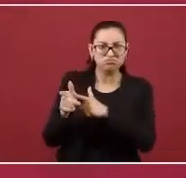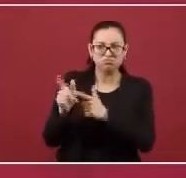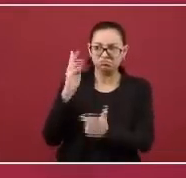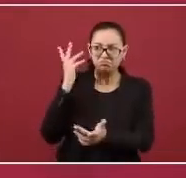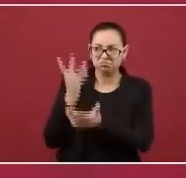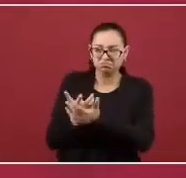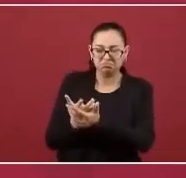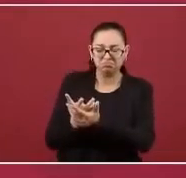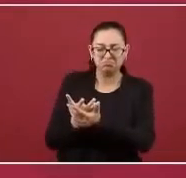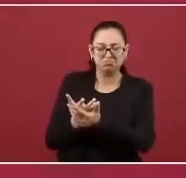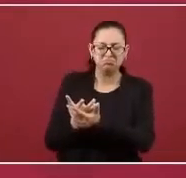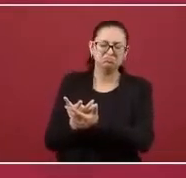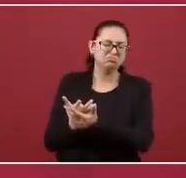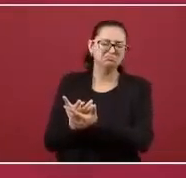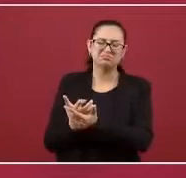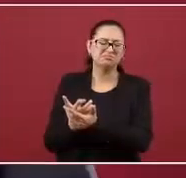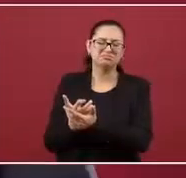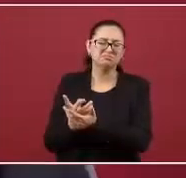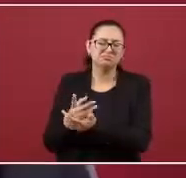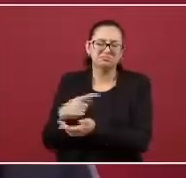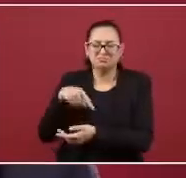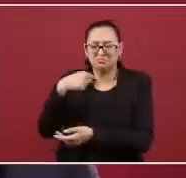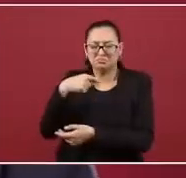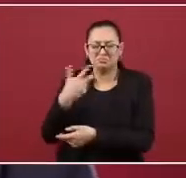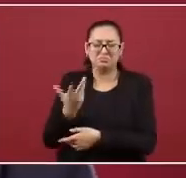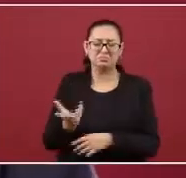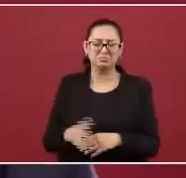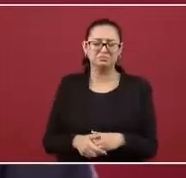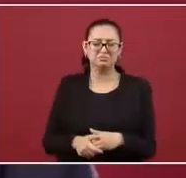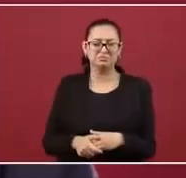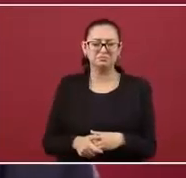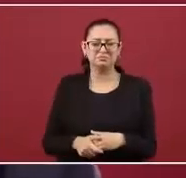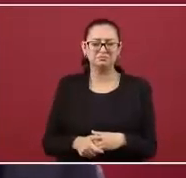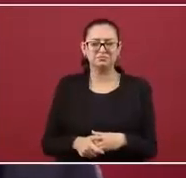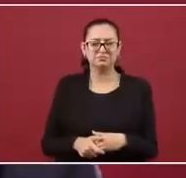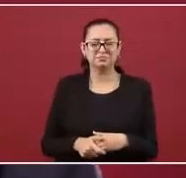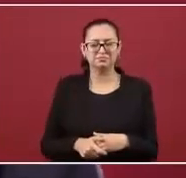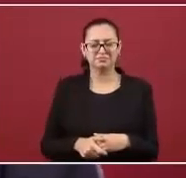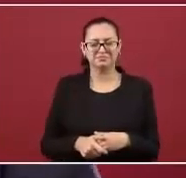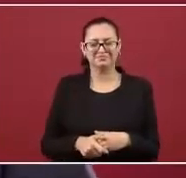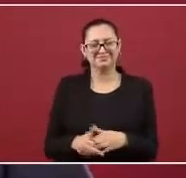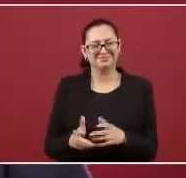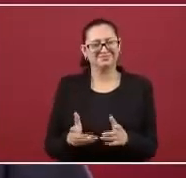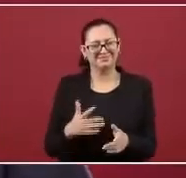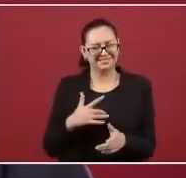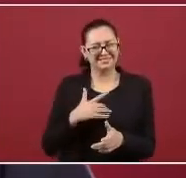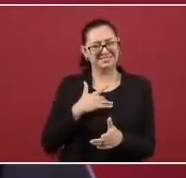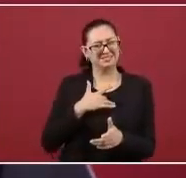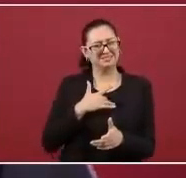penal las Islas Marías. Creo que es hasta una vergüenza